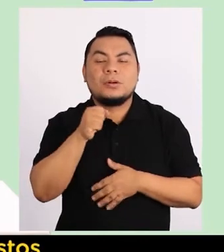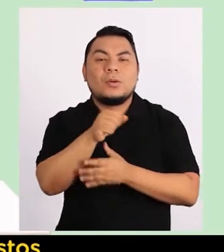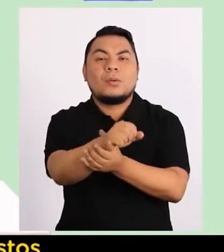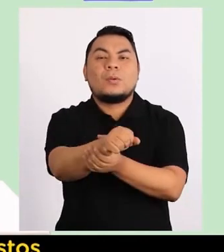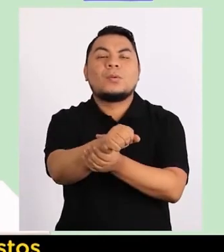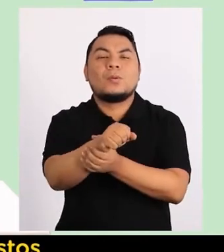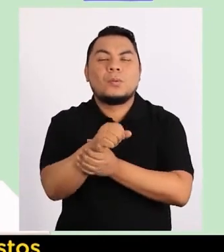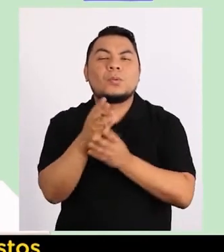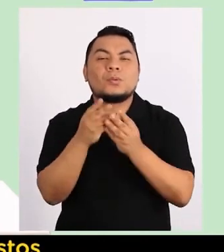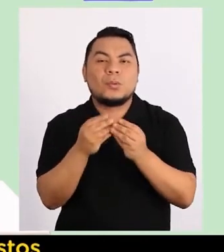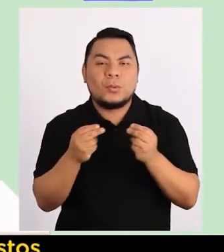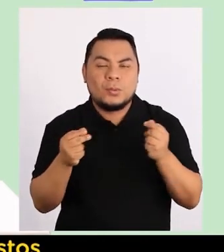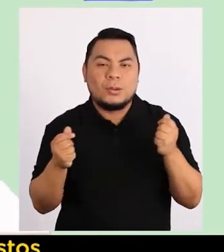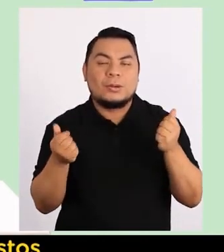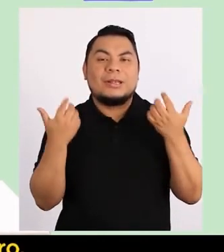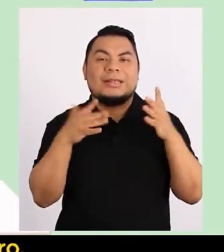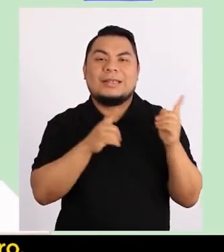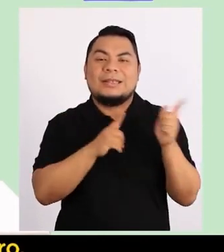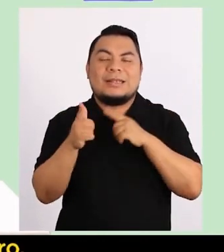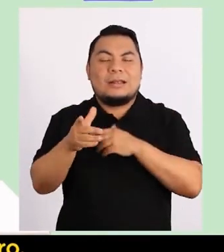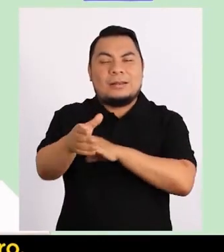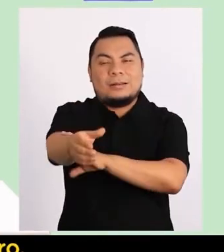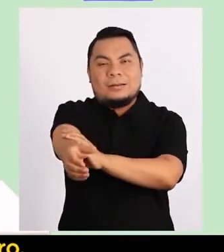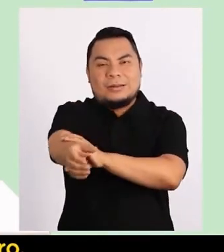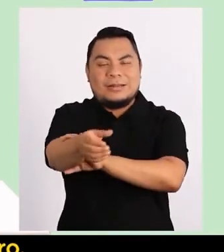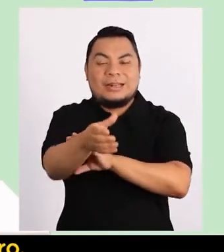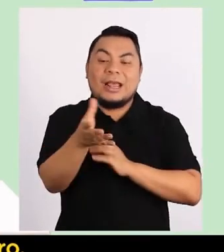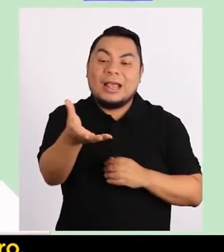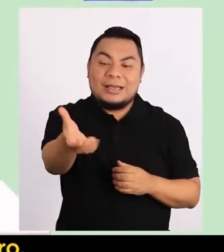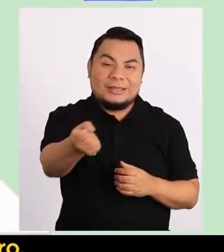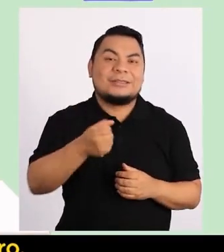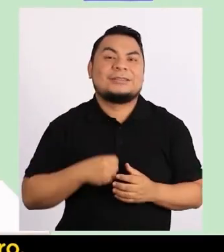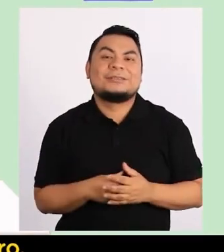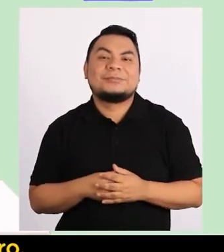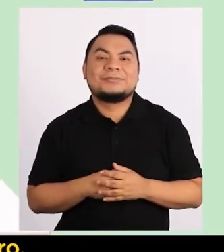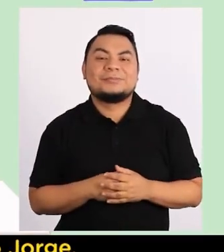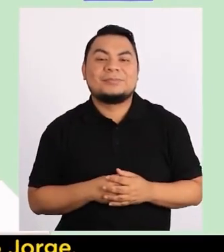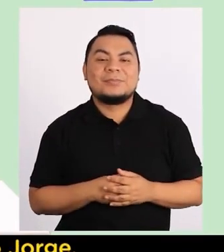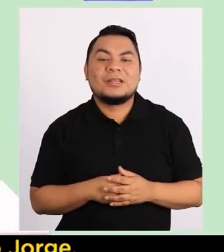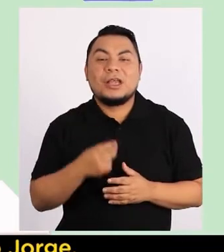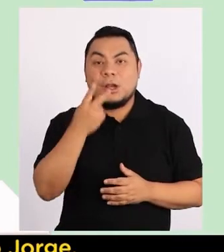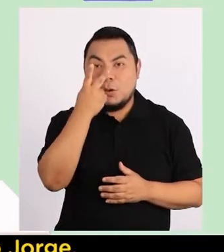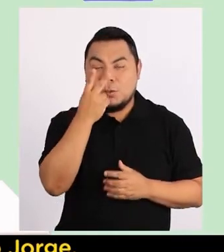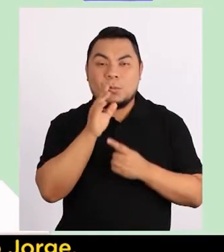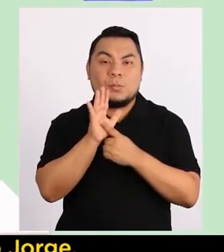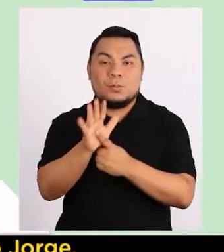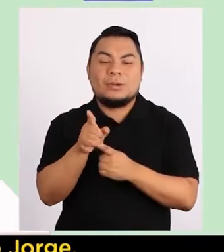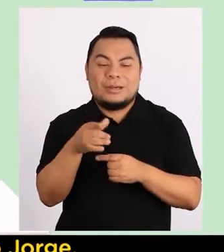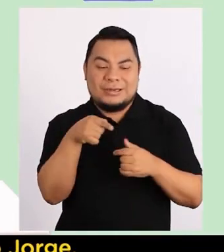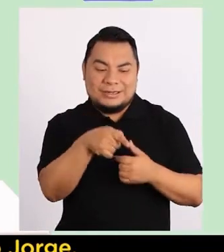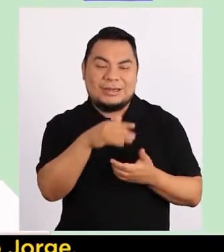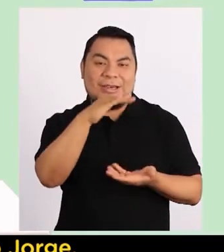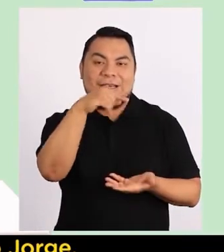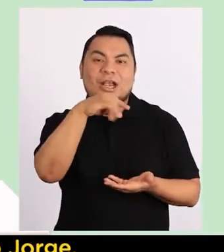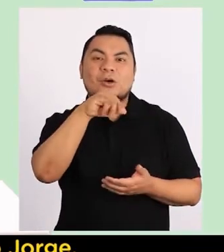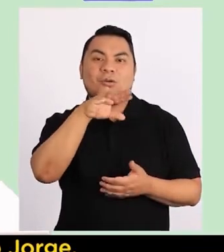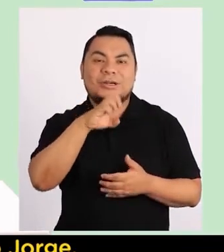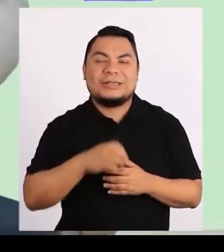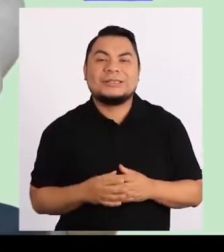Suelten suavemente y ya estarán listos para estirarse y alcanzar el sondajero. Vamos a mostrarles con nuestro amigo